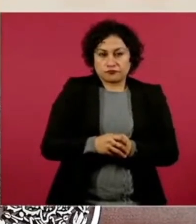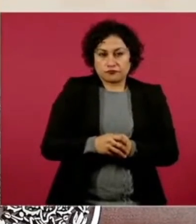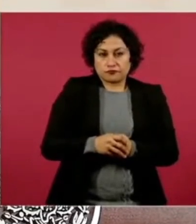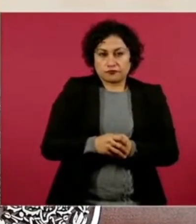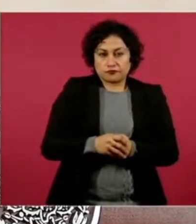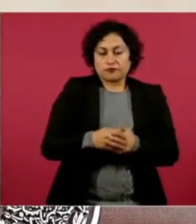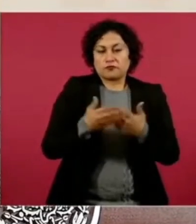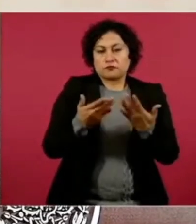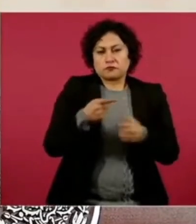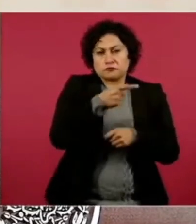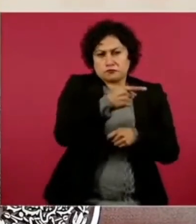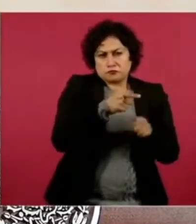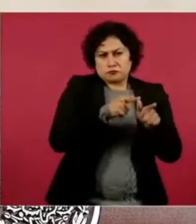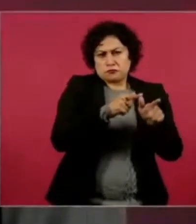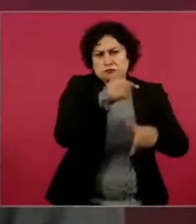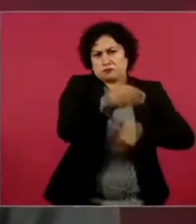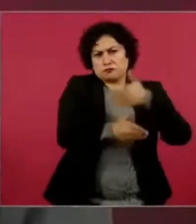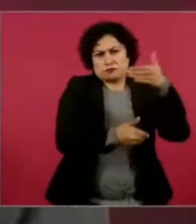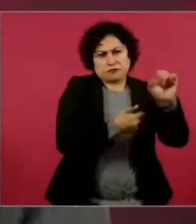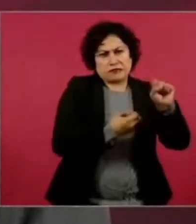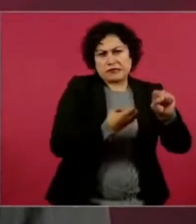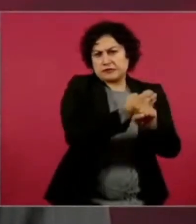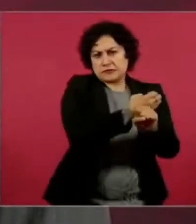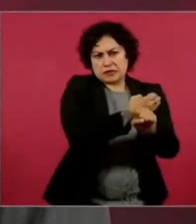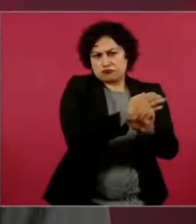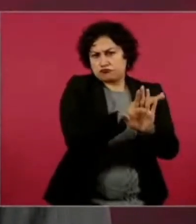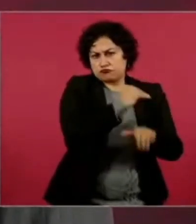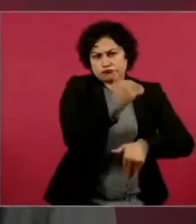del Estado. Este es un asunto